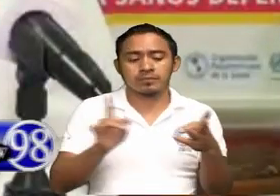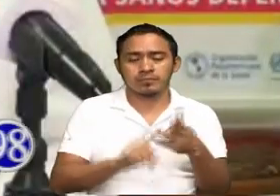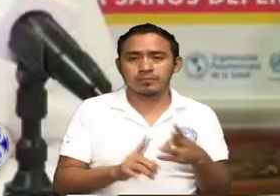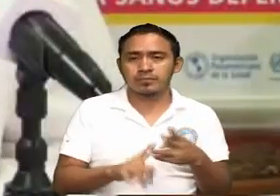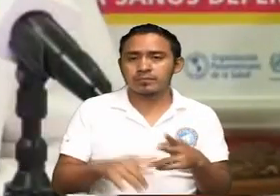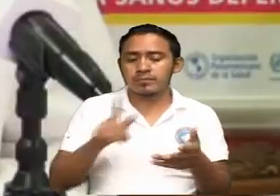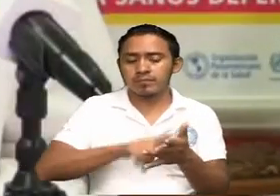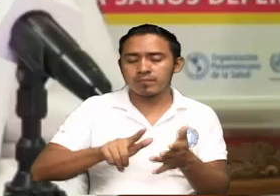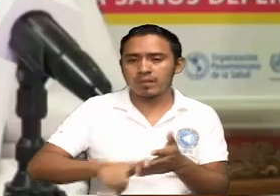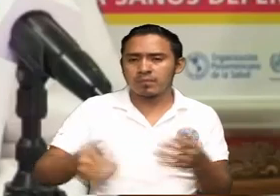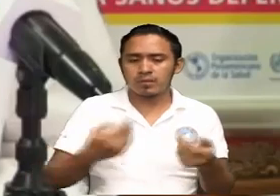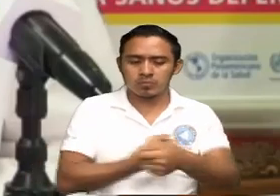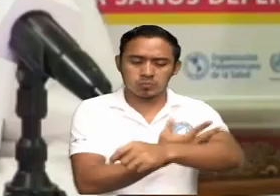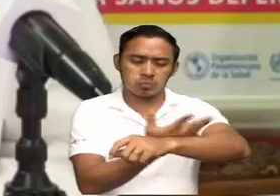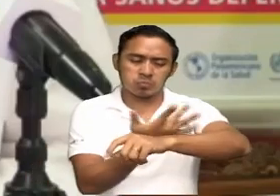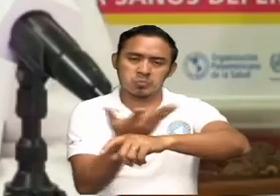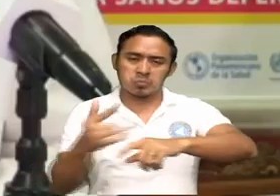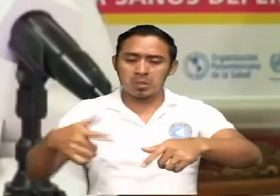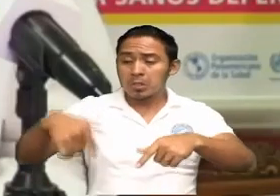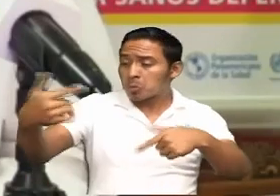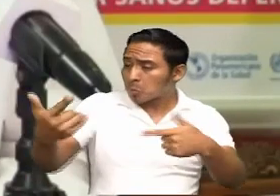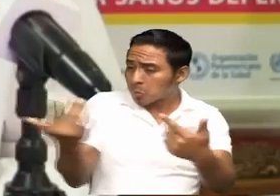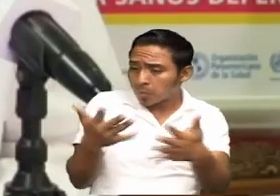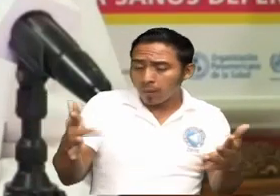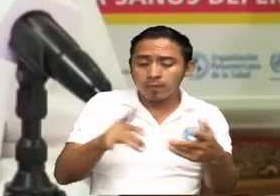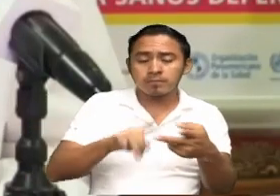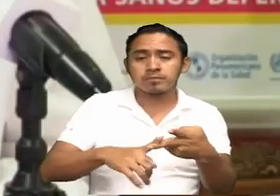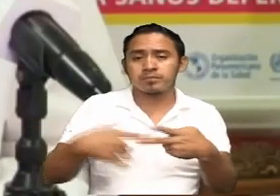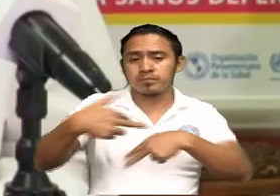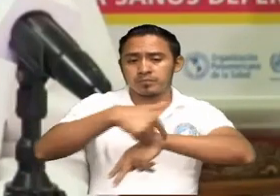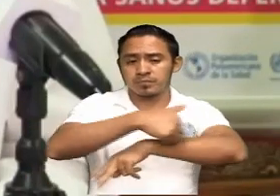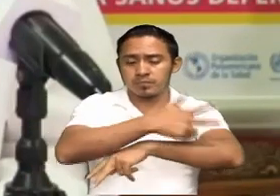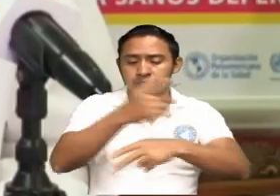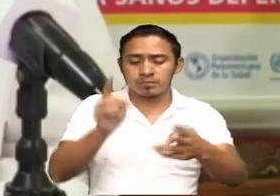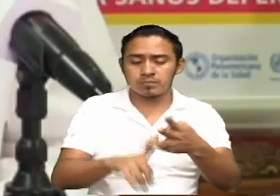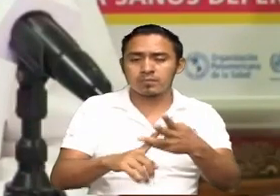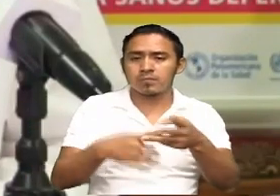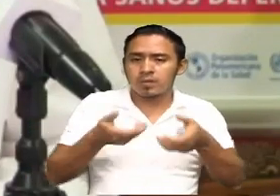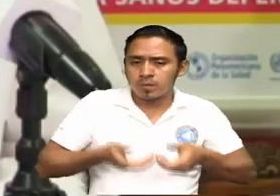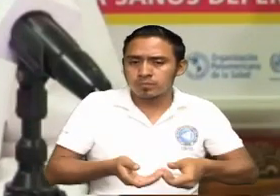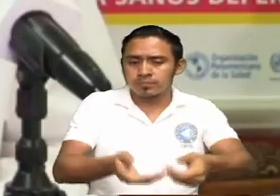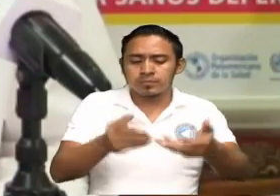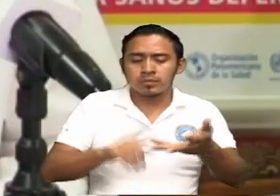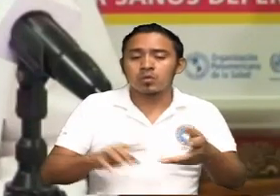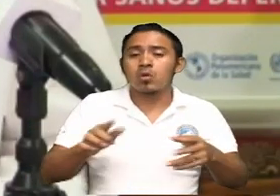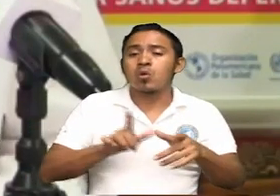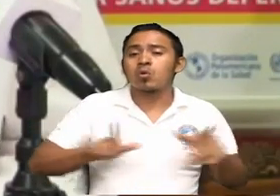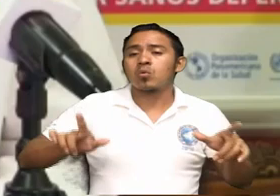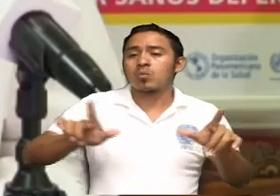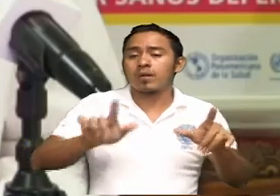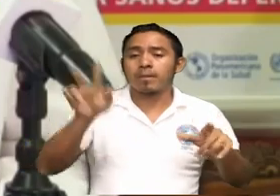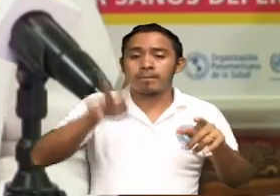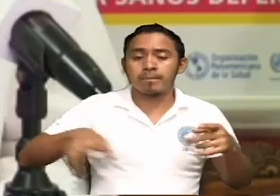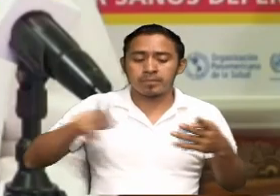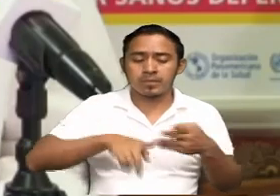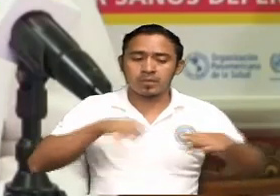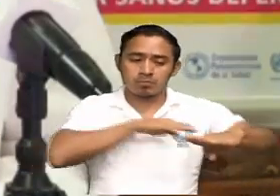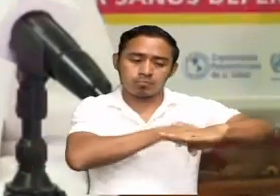limpieza de predios baldíos, aceras, andenes, cauces, áreas verdes,